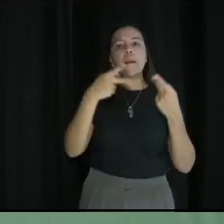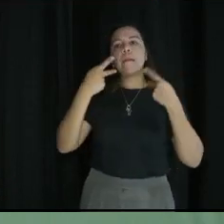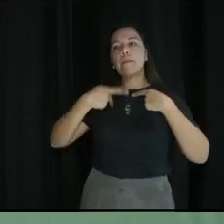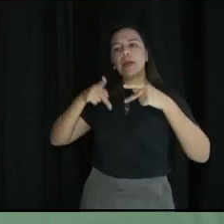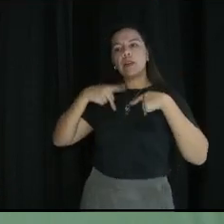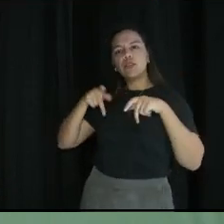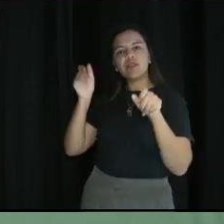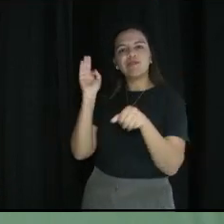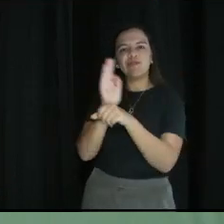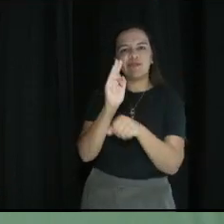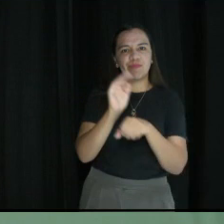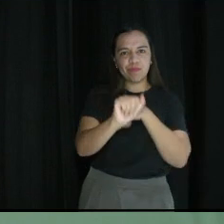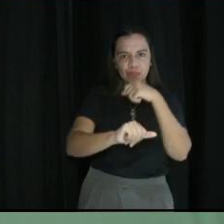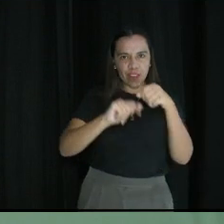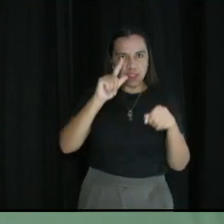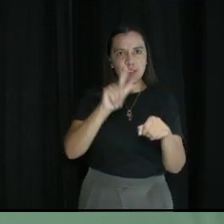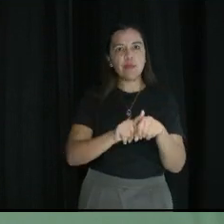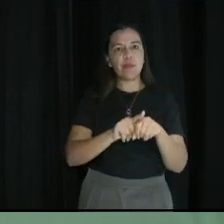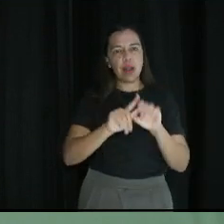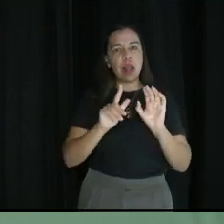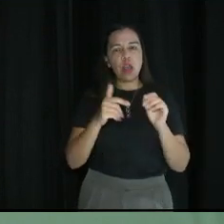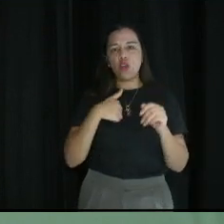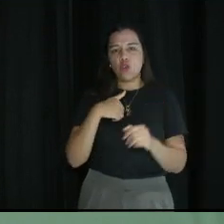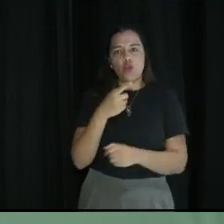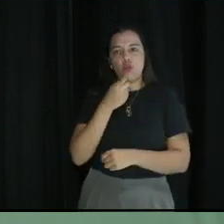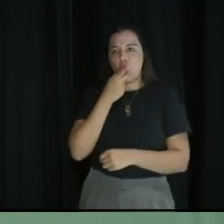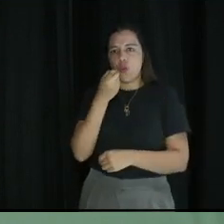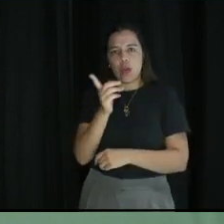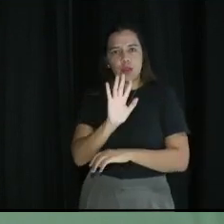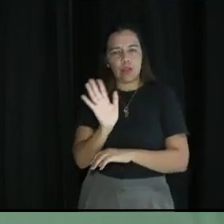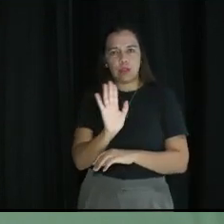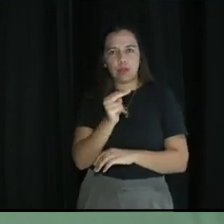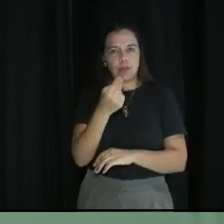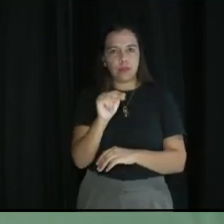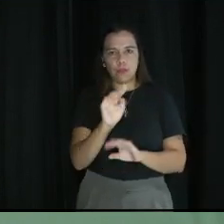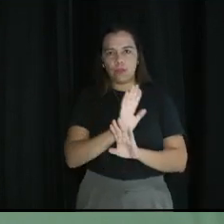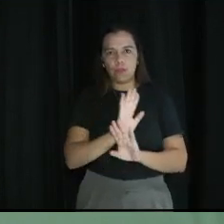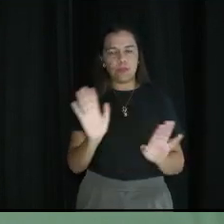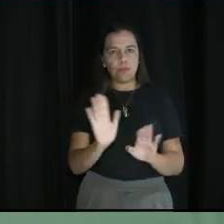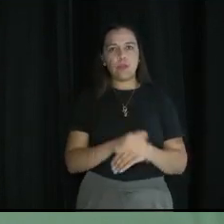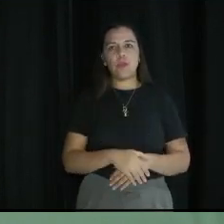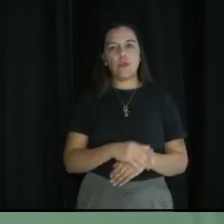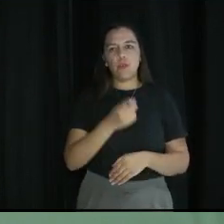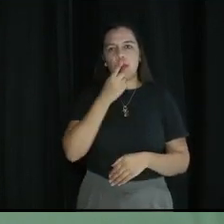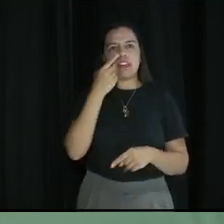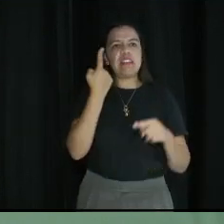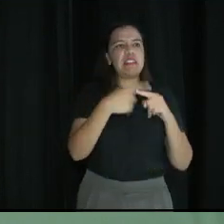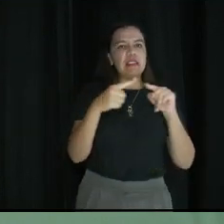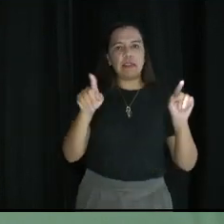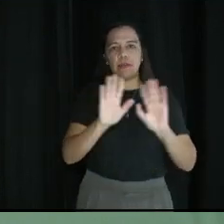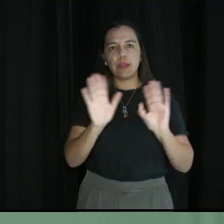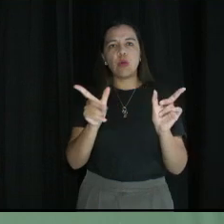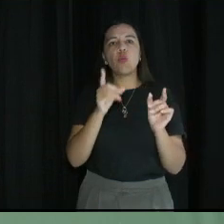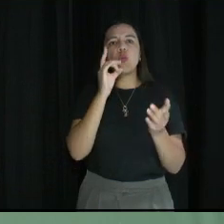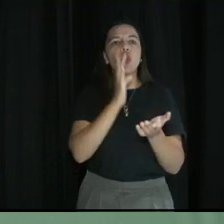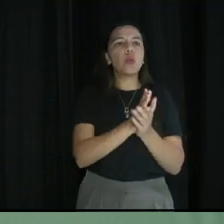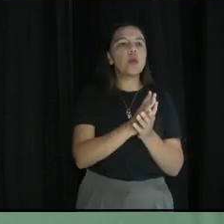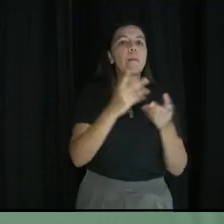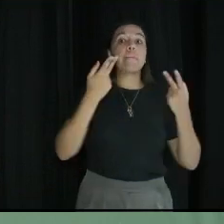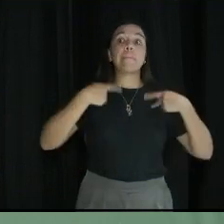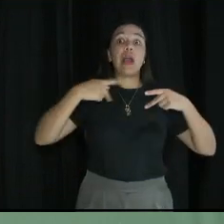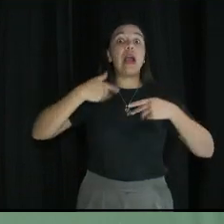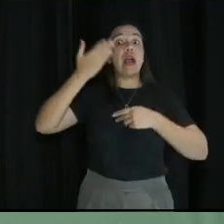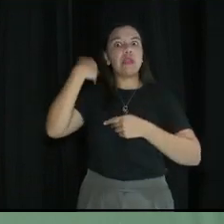gremio. Por respeto bueno, a todos, los presentes, bueno, pues no lo voy a omitir, pero son gente que ha estado